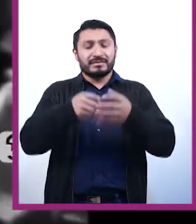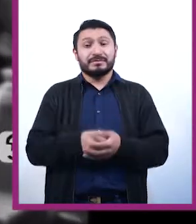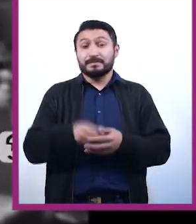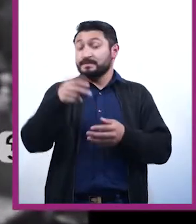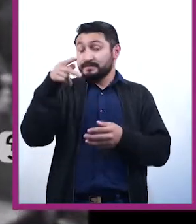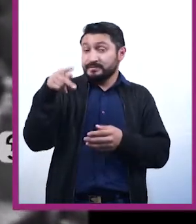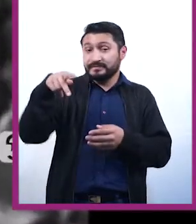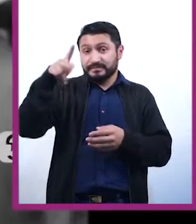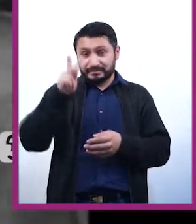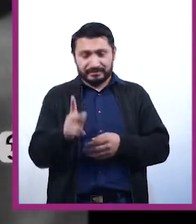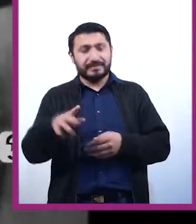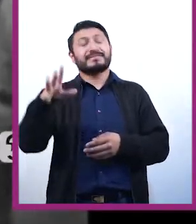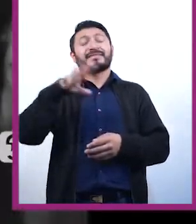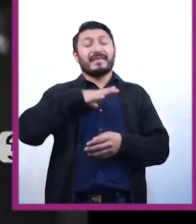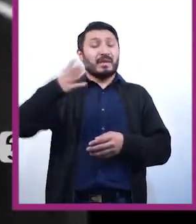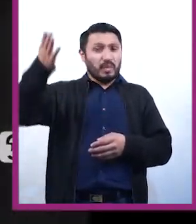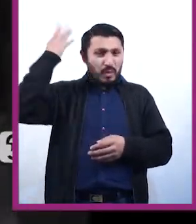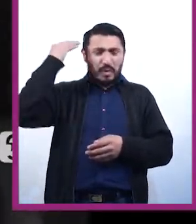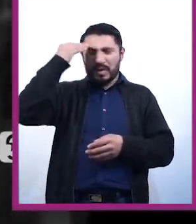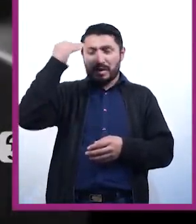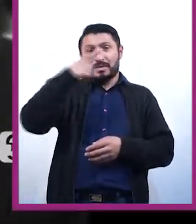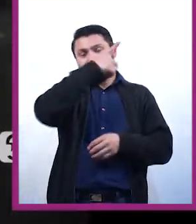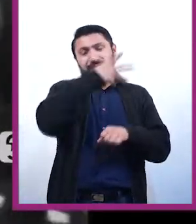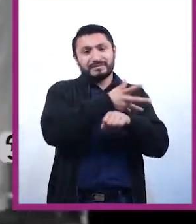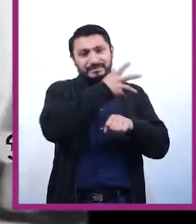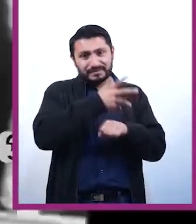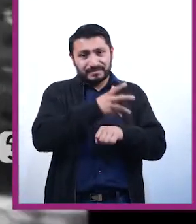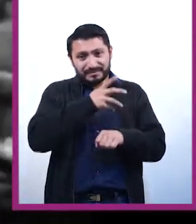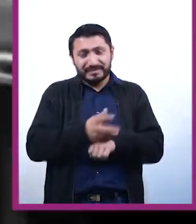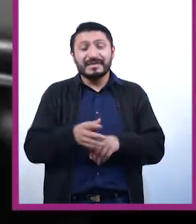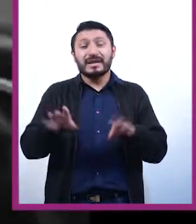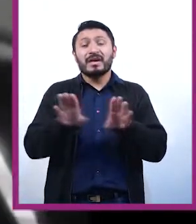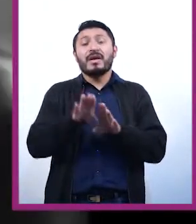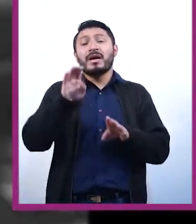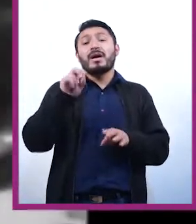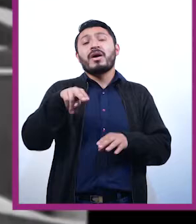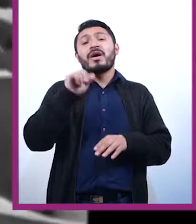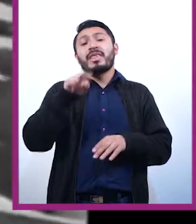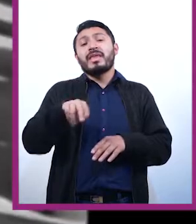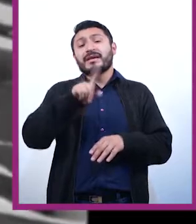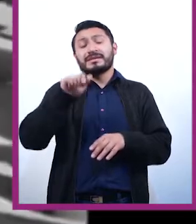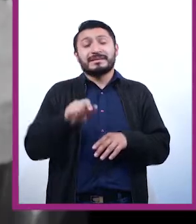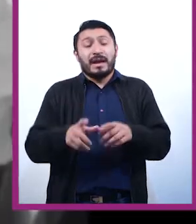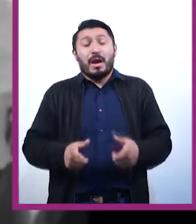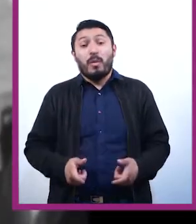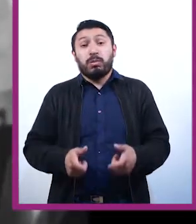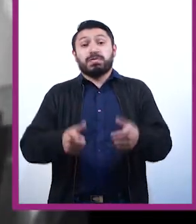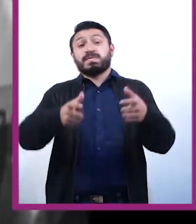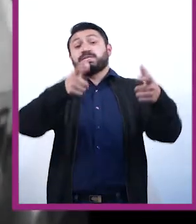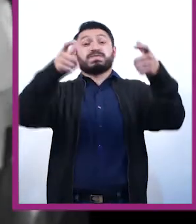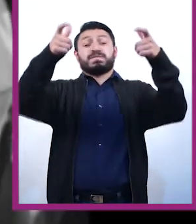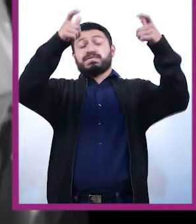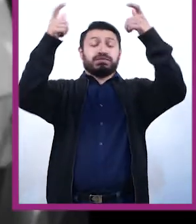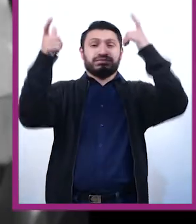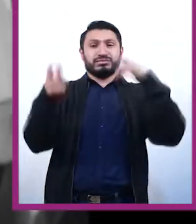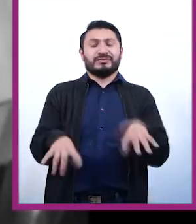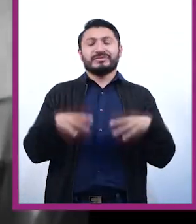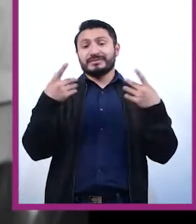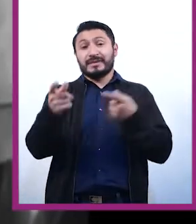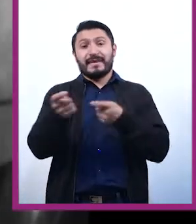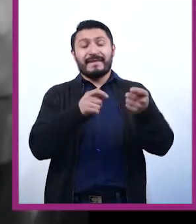cuestiones económicas. Sin embargo, hubo una época en Estados Unidos de bonanza y crecimiento